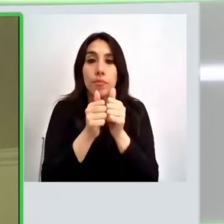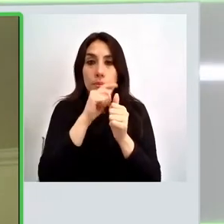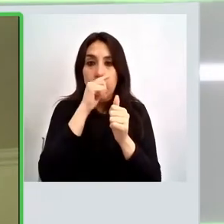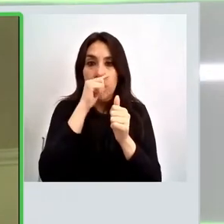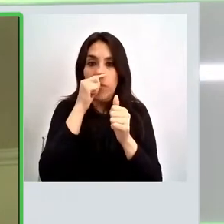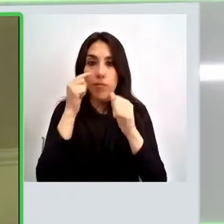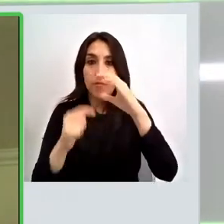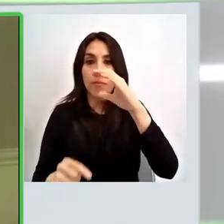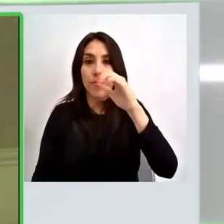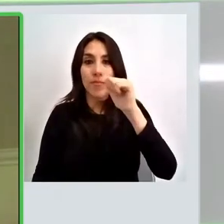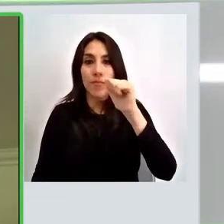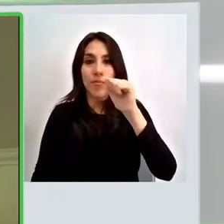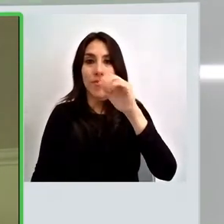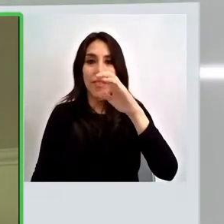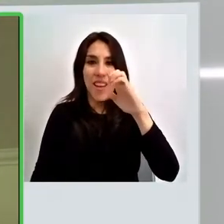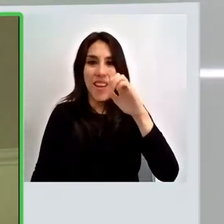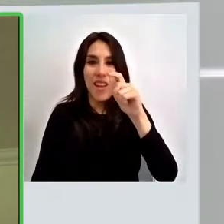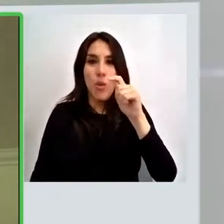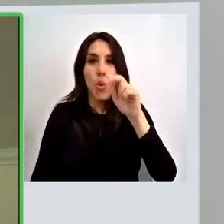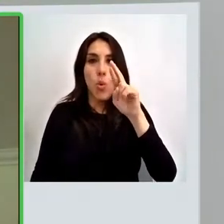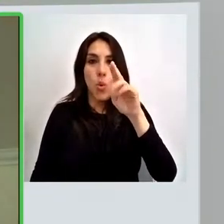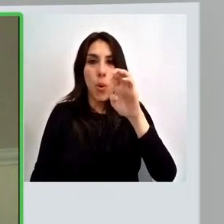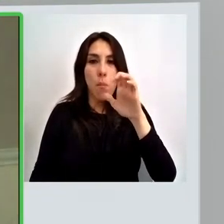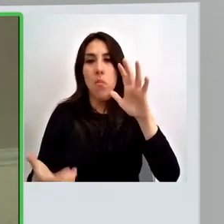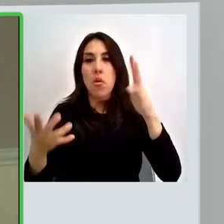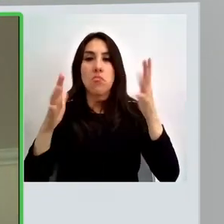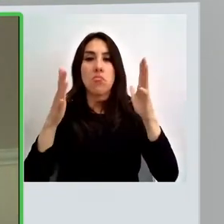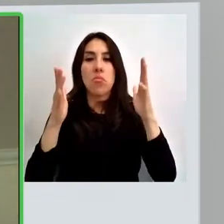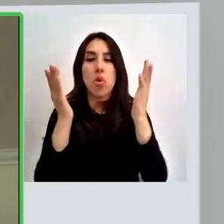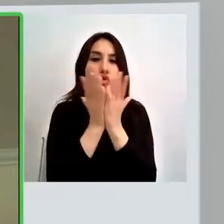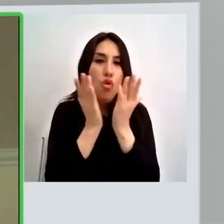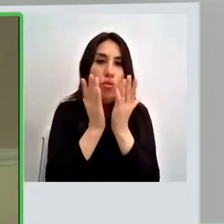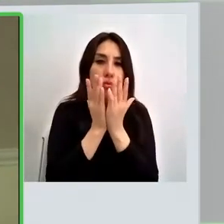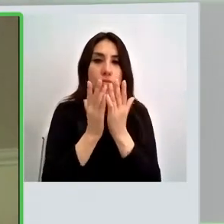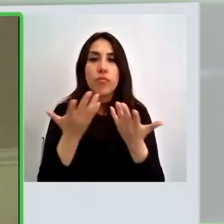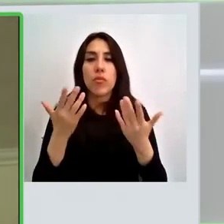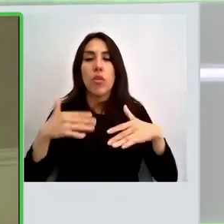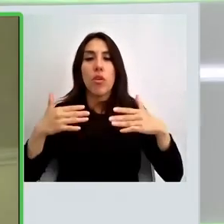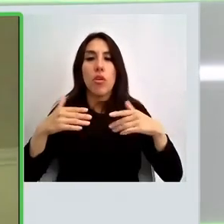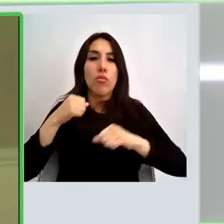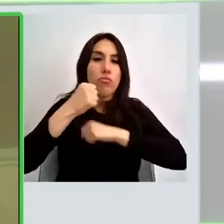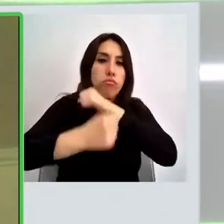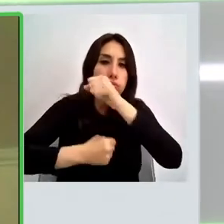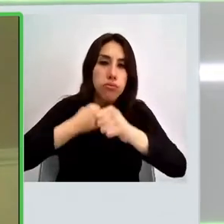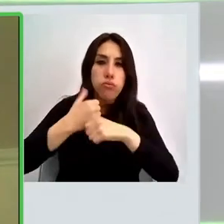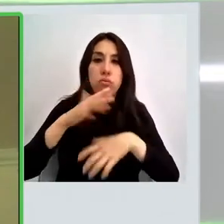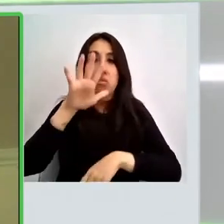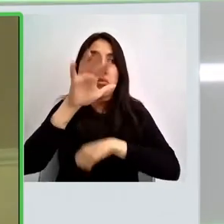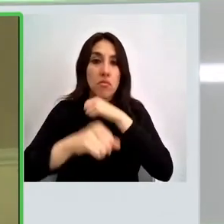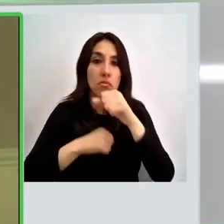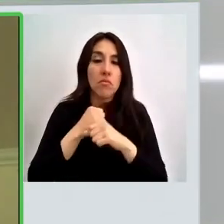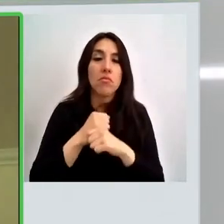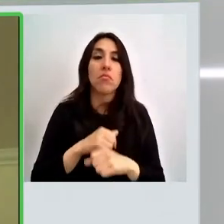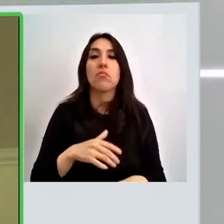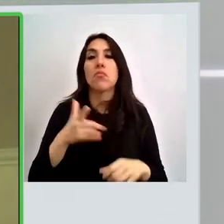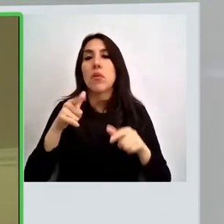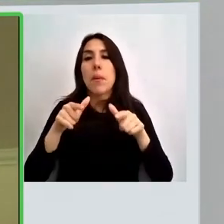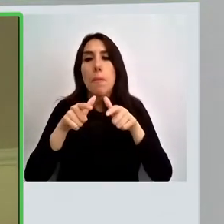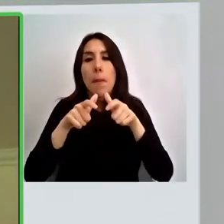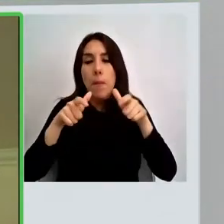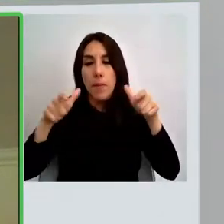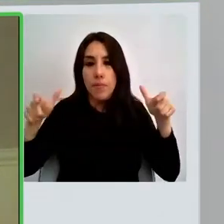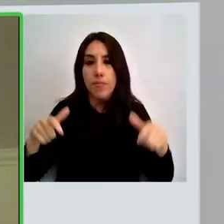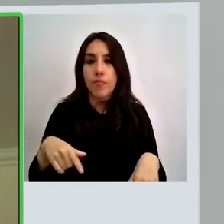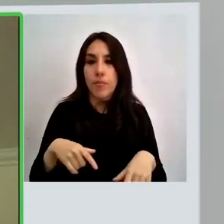fue un estudio de cinco años de empresas del mismo tamaño de la misma composición en